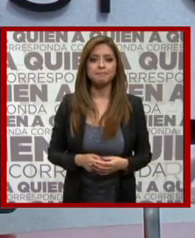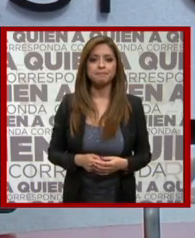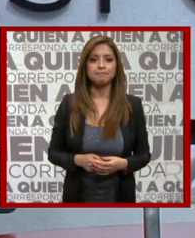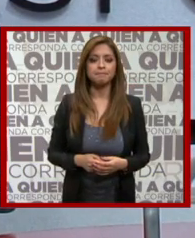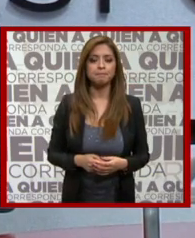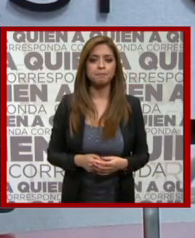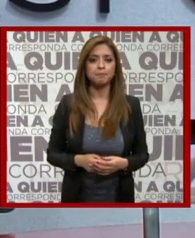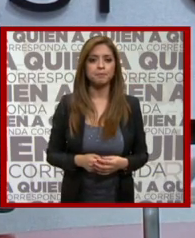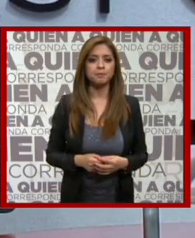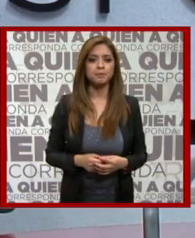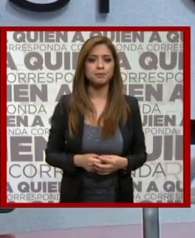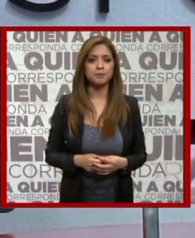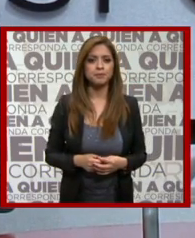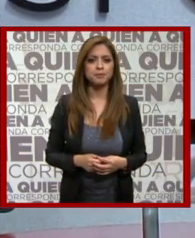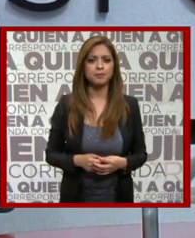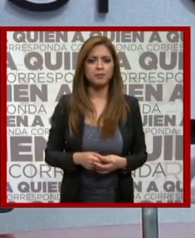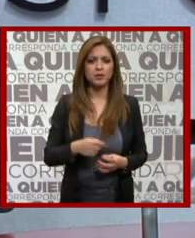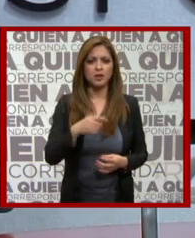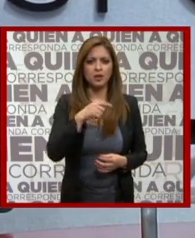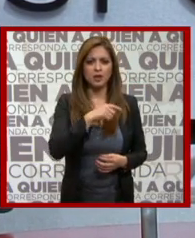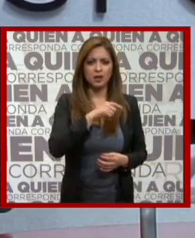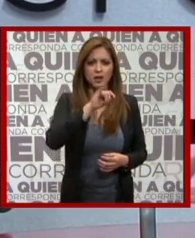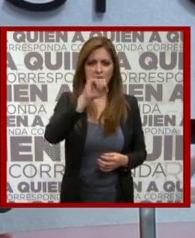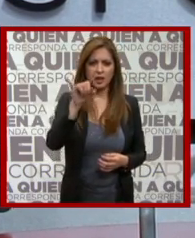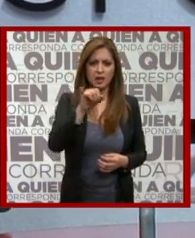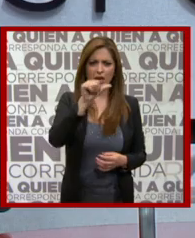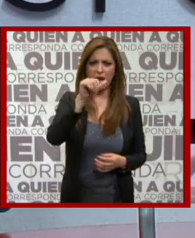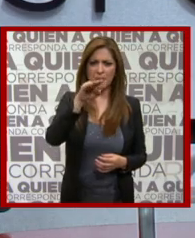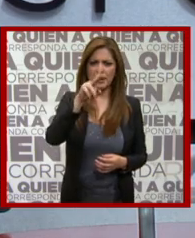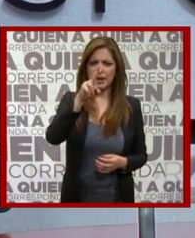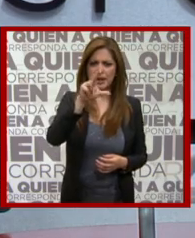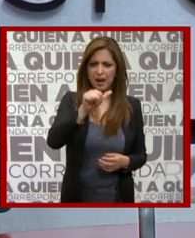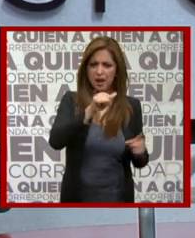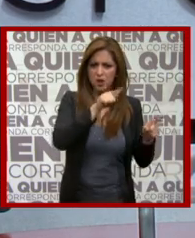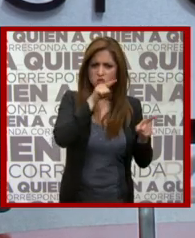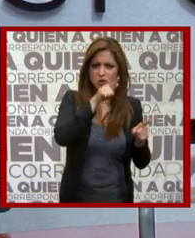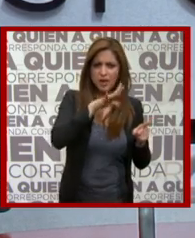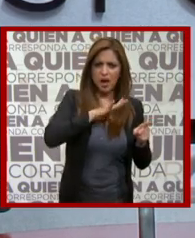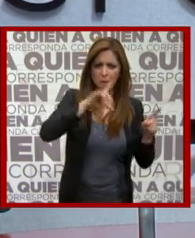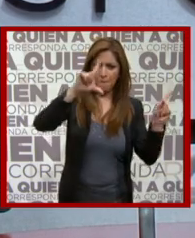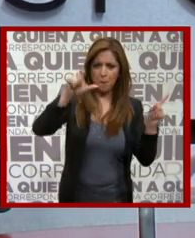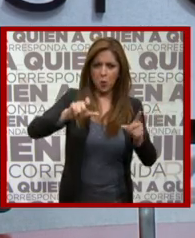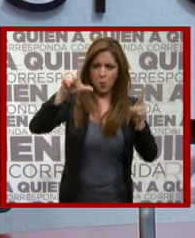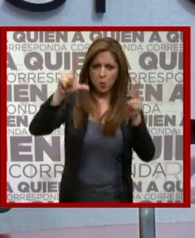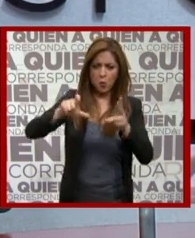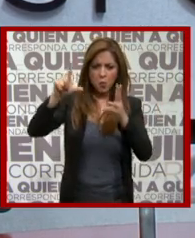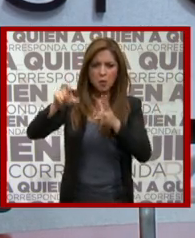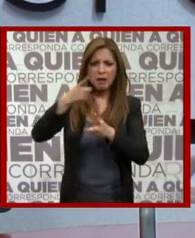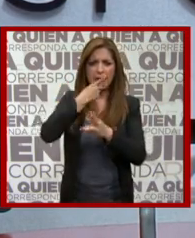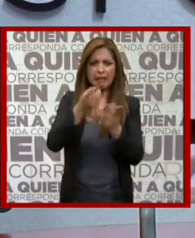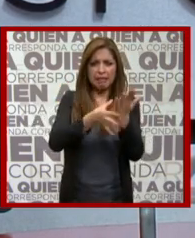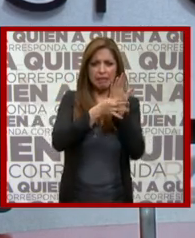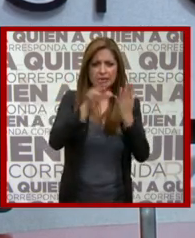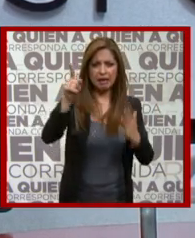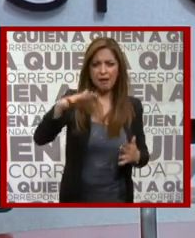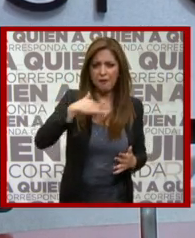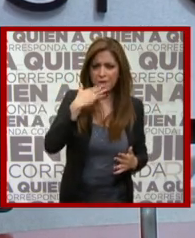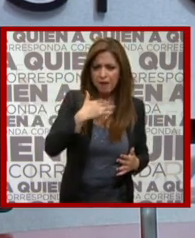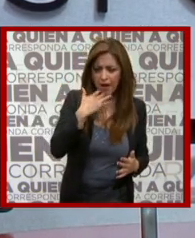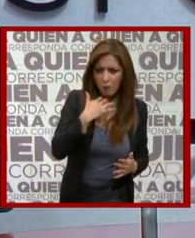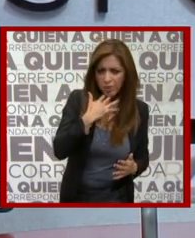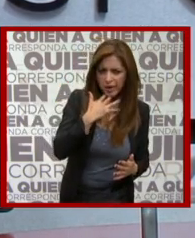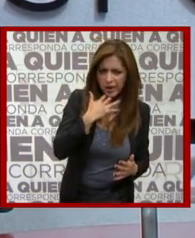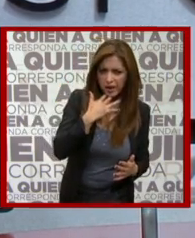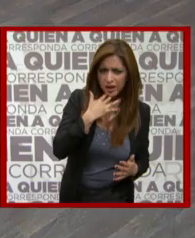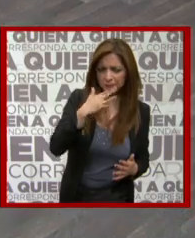Jara, me estás mandando, Hanra, me mandas unas fotografías que nos dices que son defraudadores.